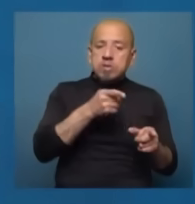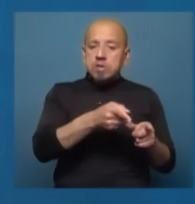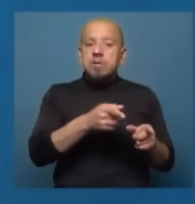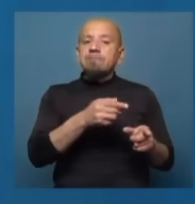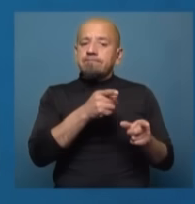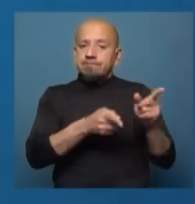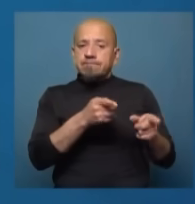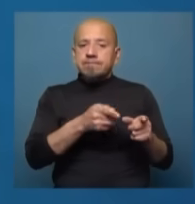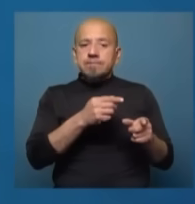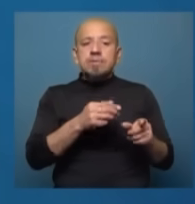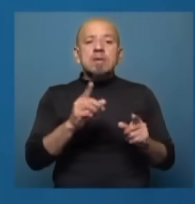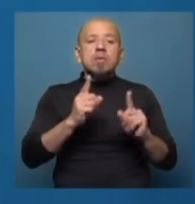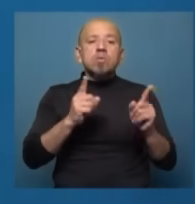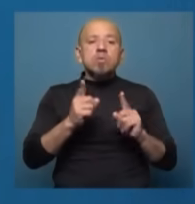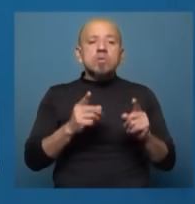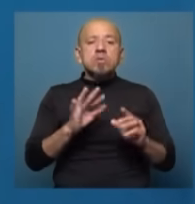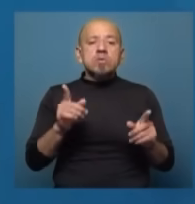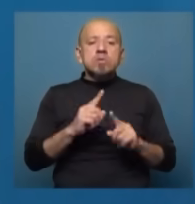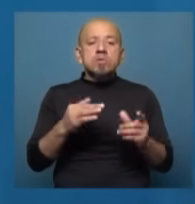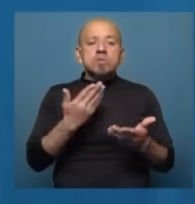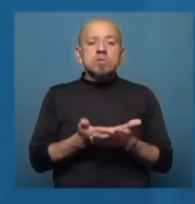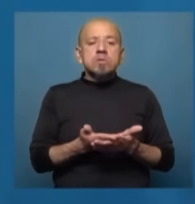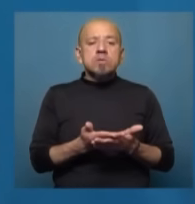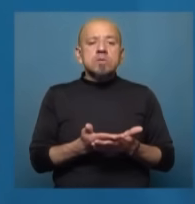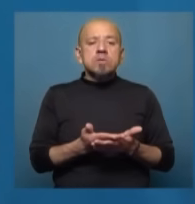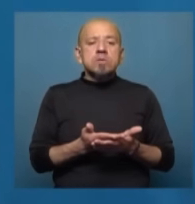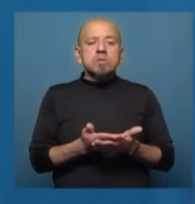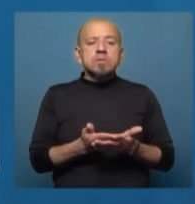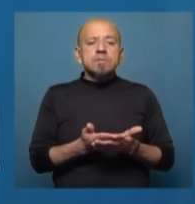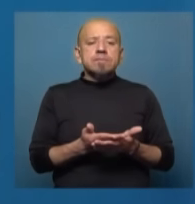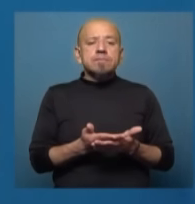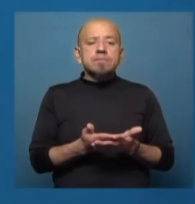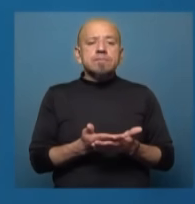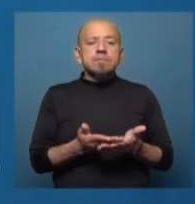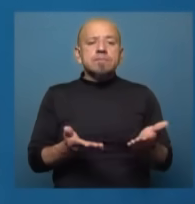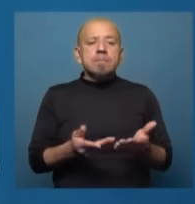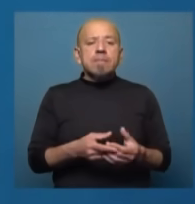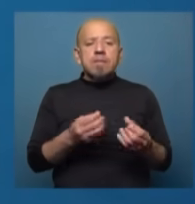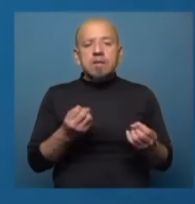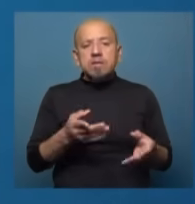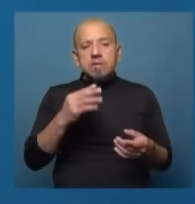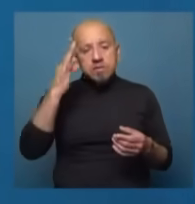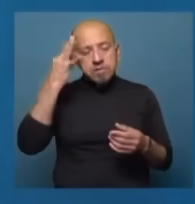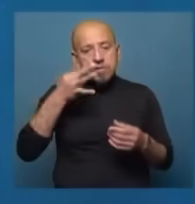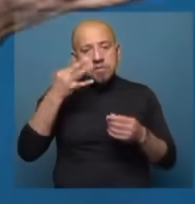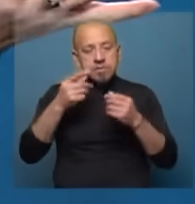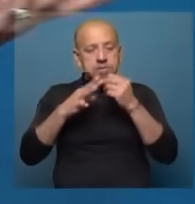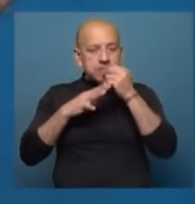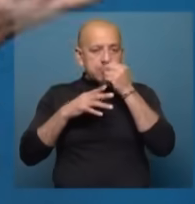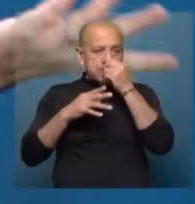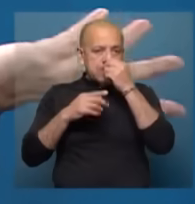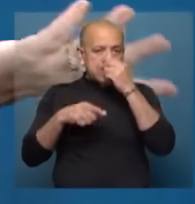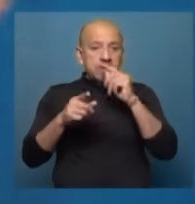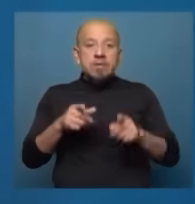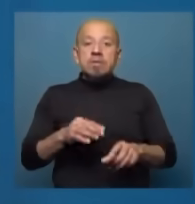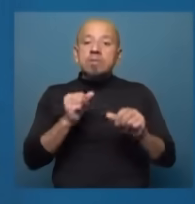no las que tal vez no se animen a presentarse por eh Porque en realidad está ese mensaje de que